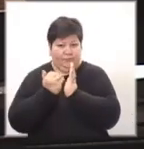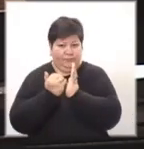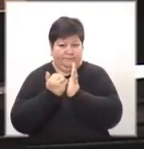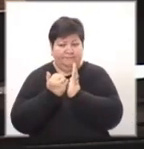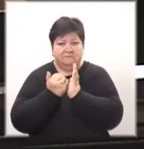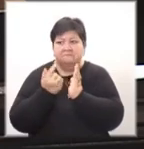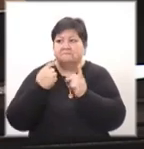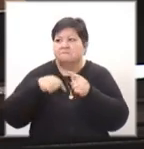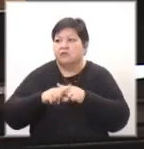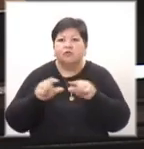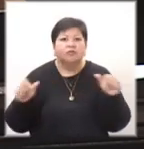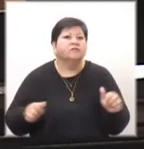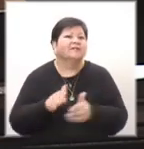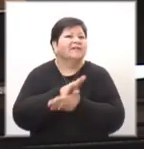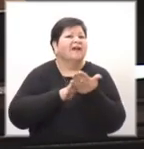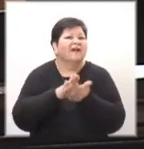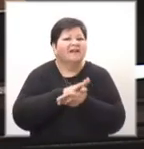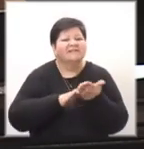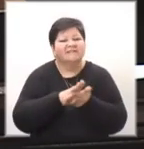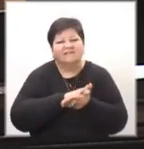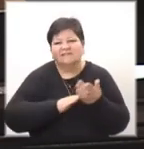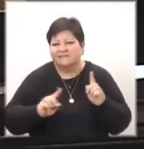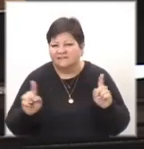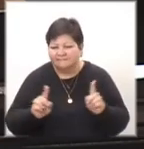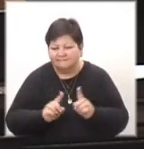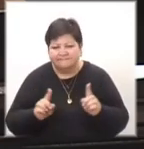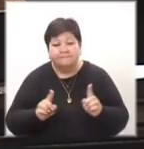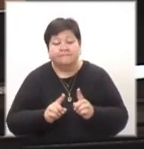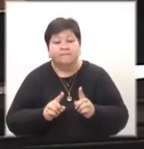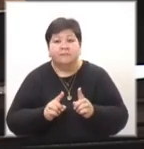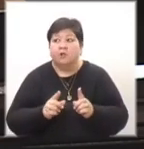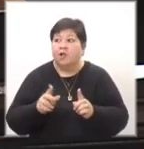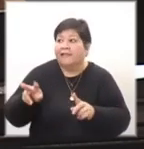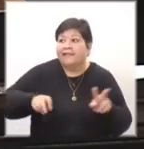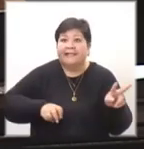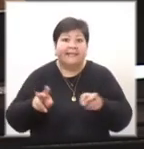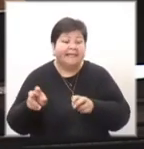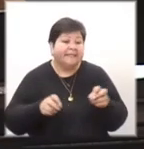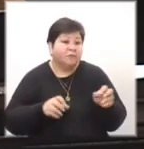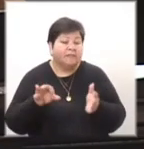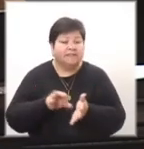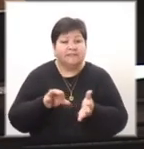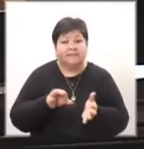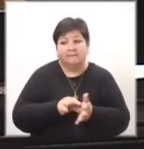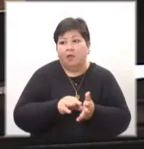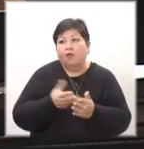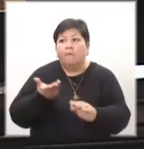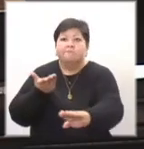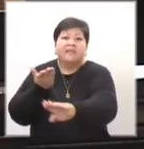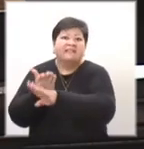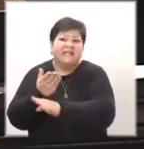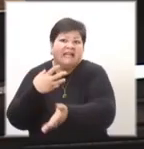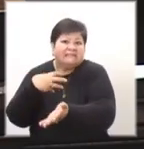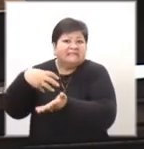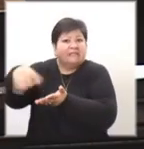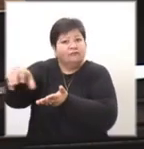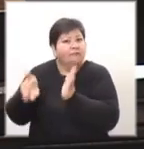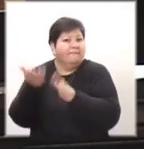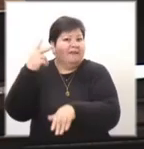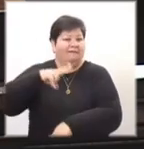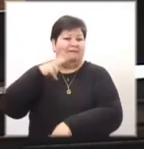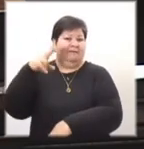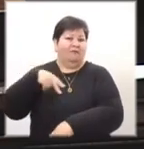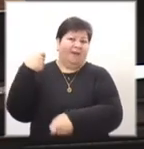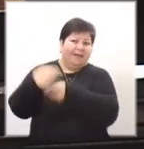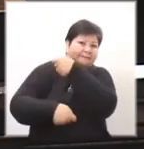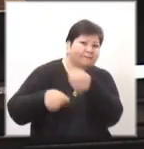por incrementar los ingresos del sistema. No exigirles nada a los sectores más pudientes de la sociedad para que aporten